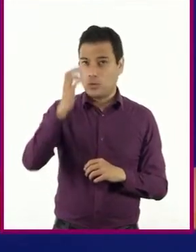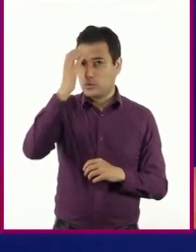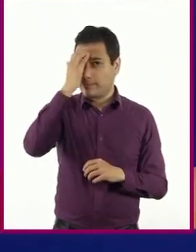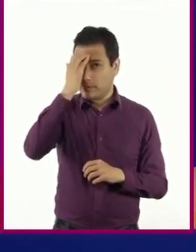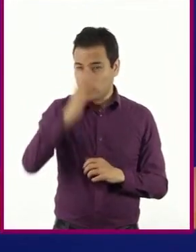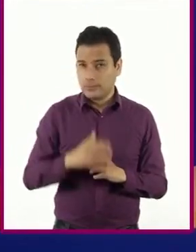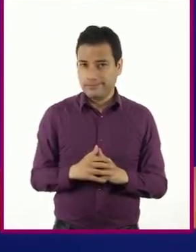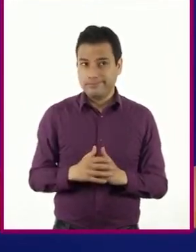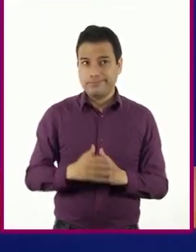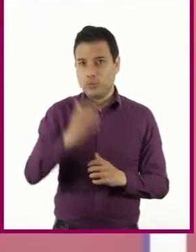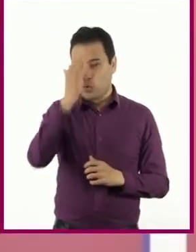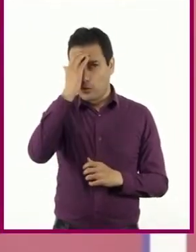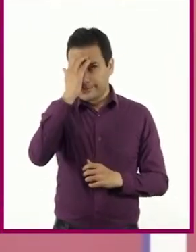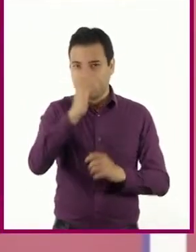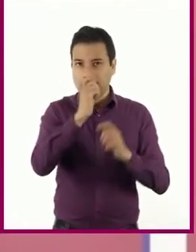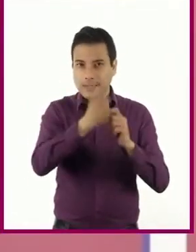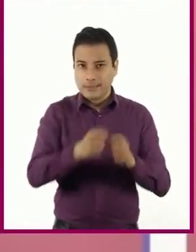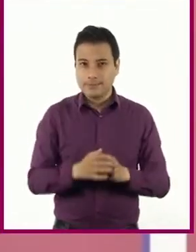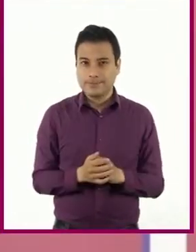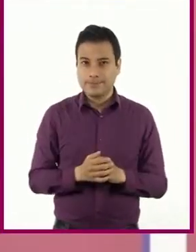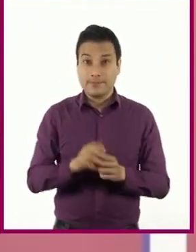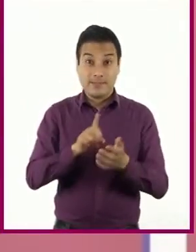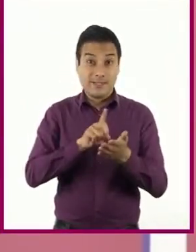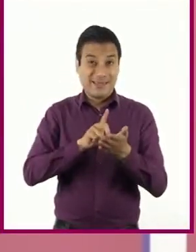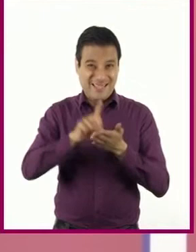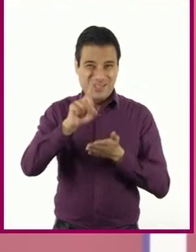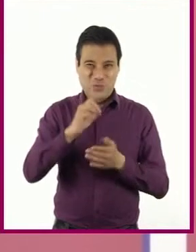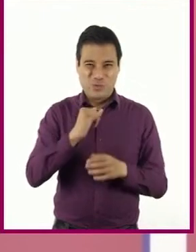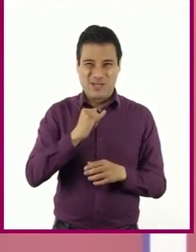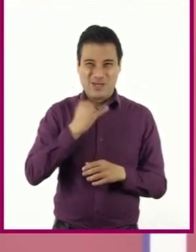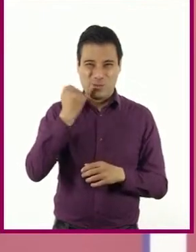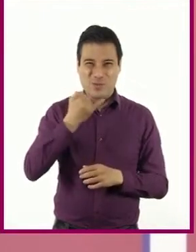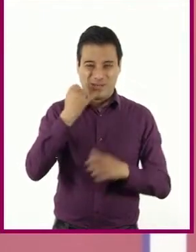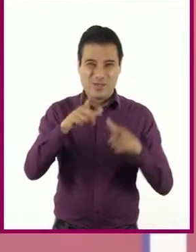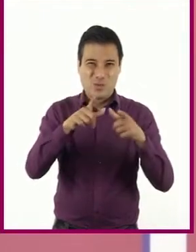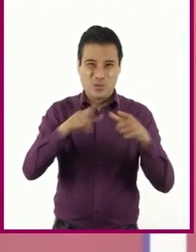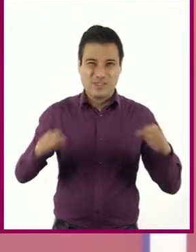conocimiento de las lenguas. Cuando se habla de derechos lingüísticos, se habla de los